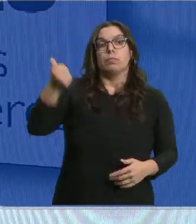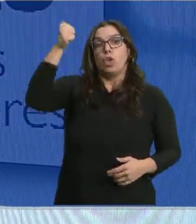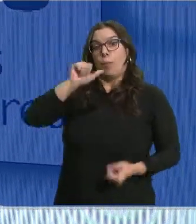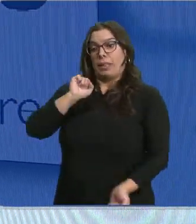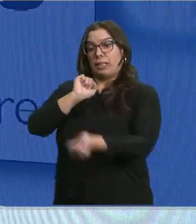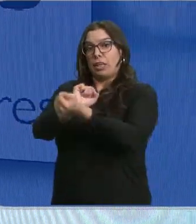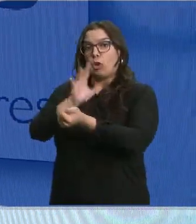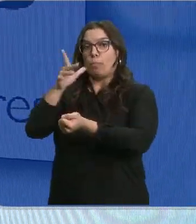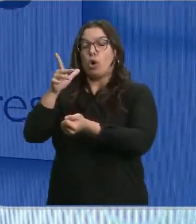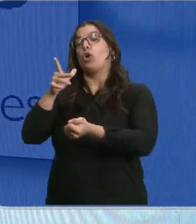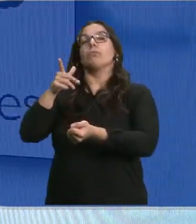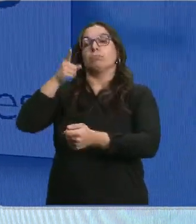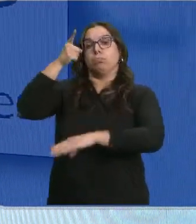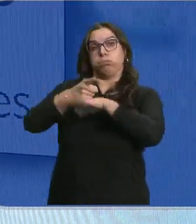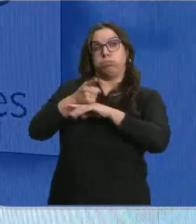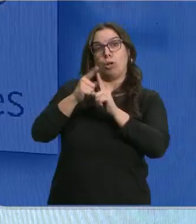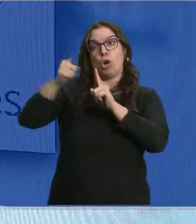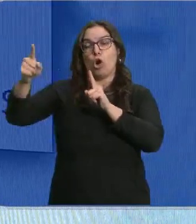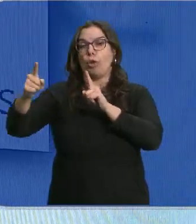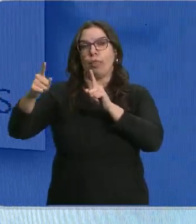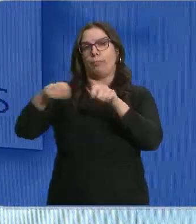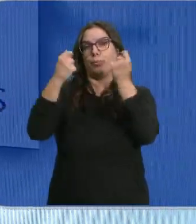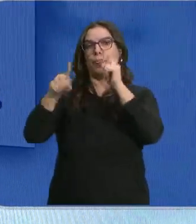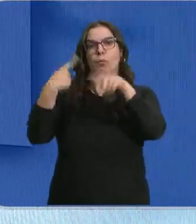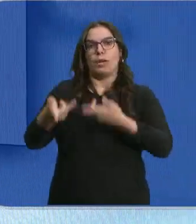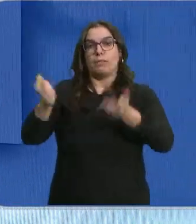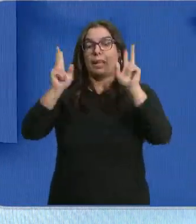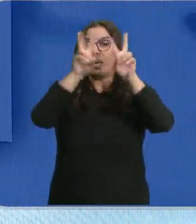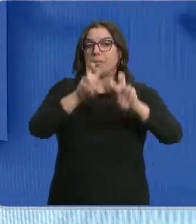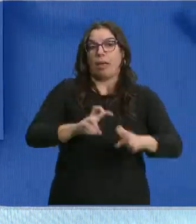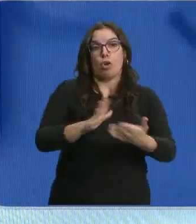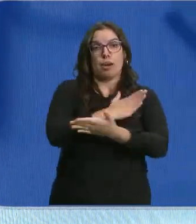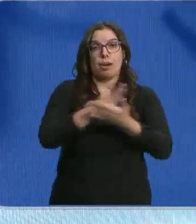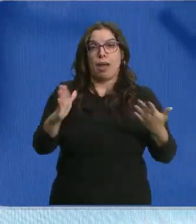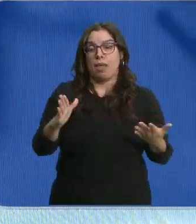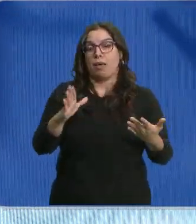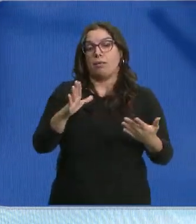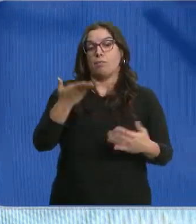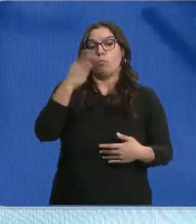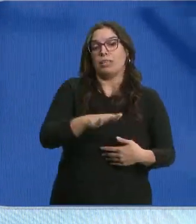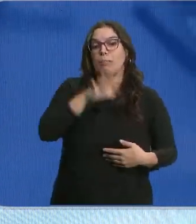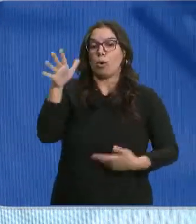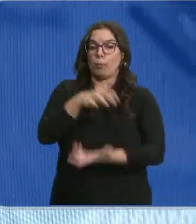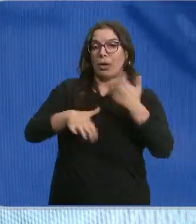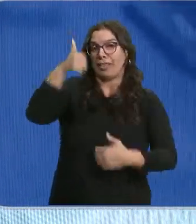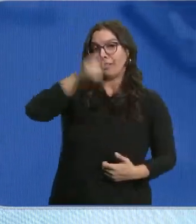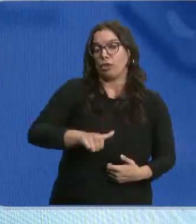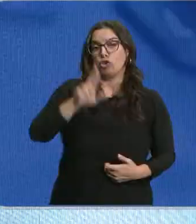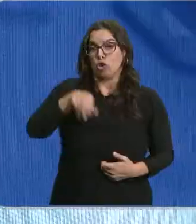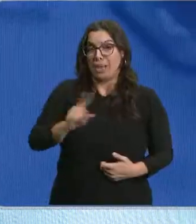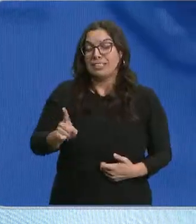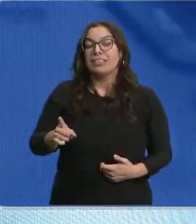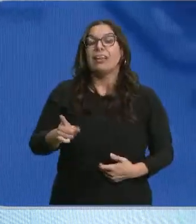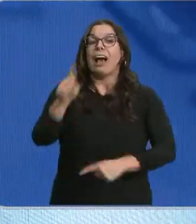por quebrantar la orden de alejamiento y después quedó en libertad. No hay investigación abierta por muerte por violencia de género. Ada Basmín lamenta que